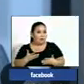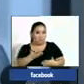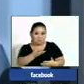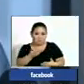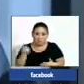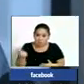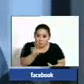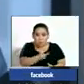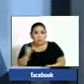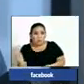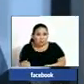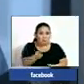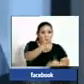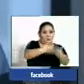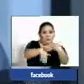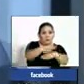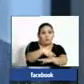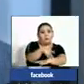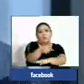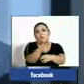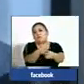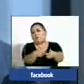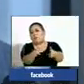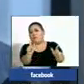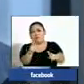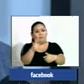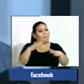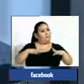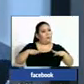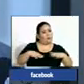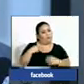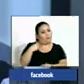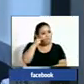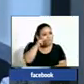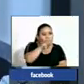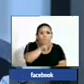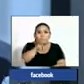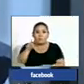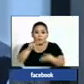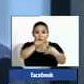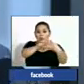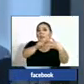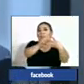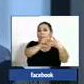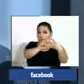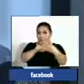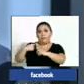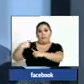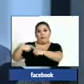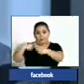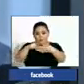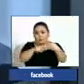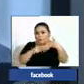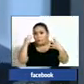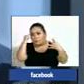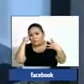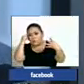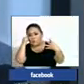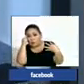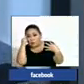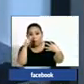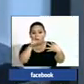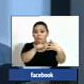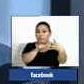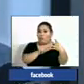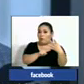hasta cierto punto de la libertad de una vacación. Se puede hacer una apreciación bastante importante a finales de las últimas dos semanas de este mes. De eso va a